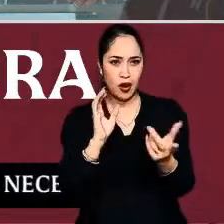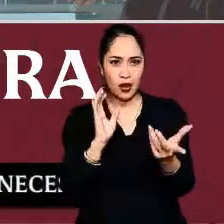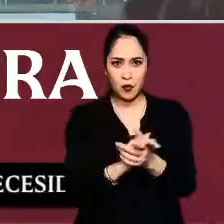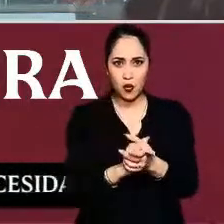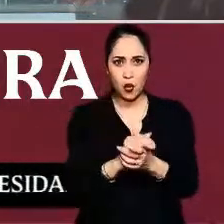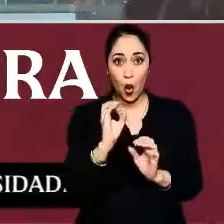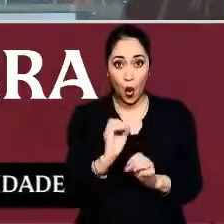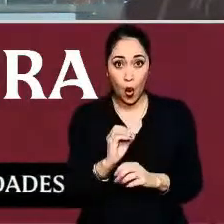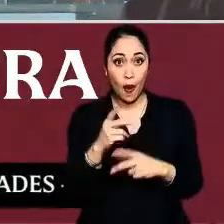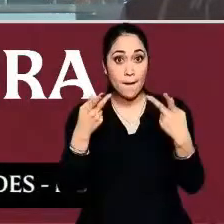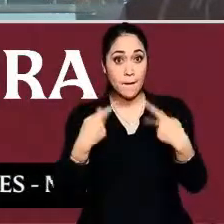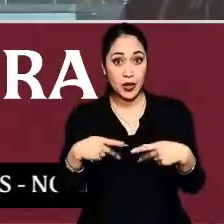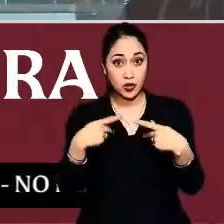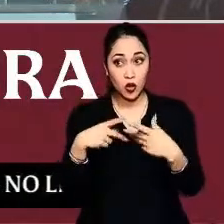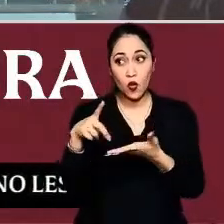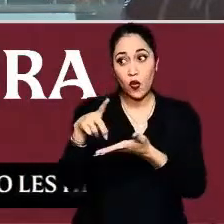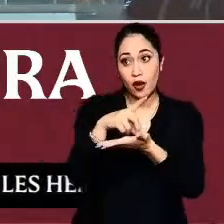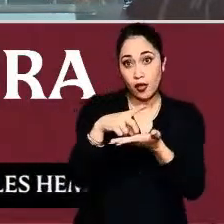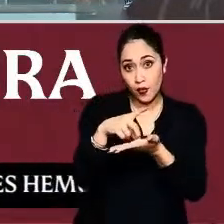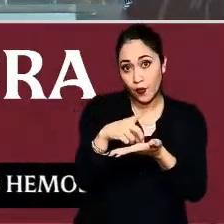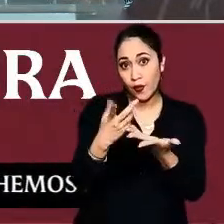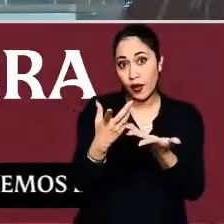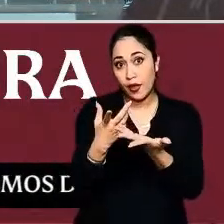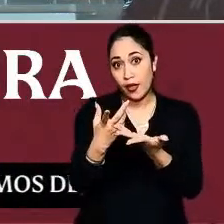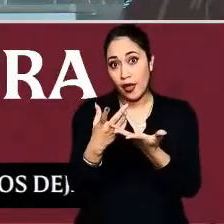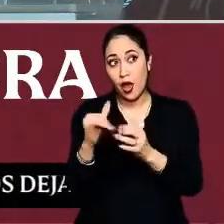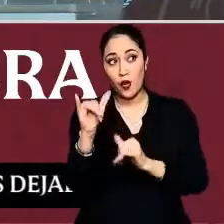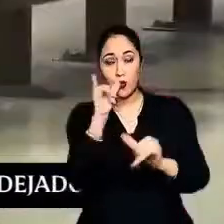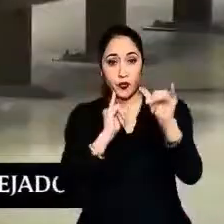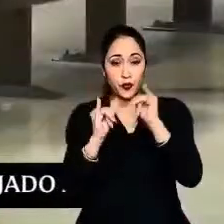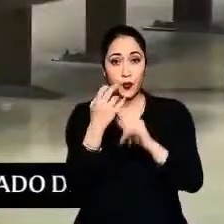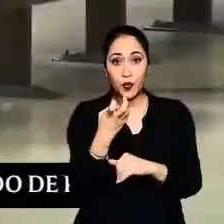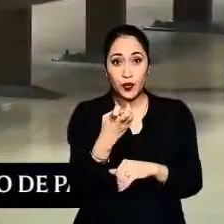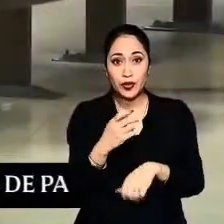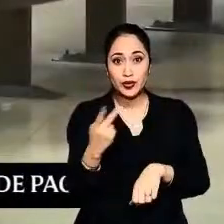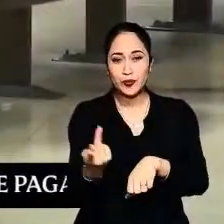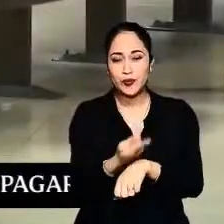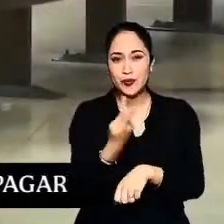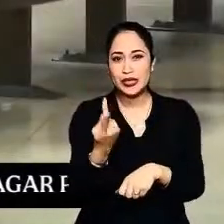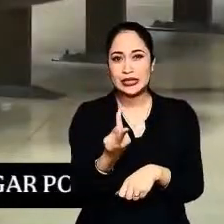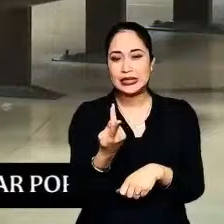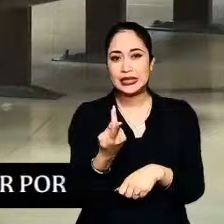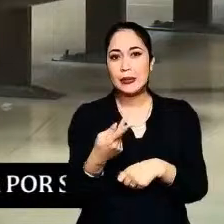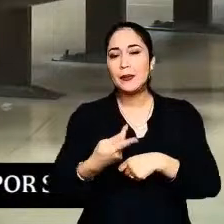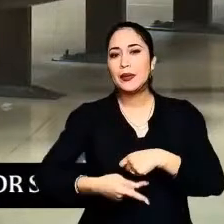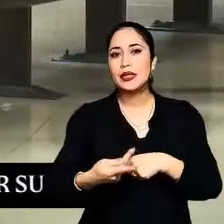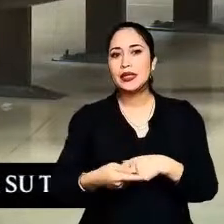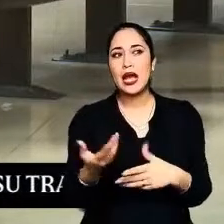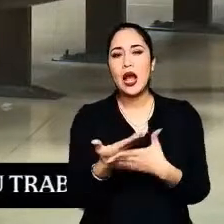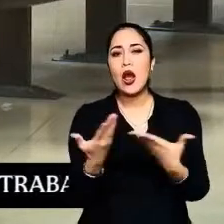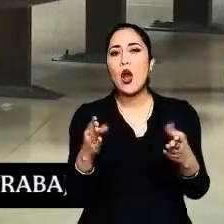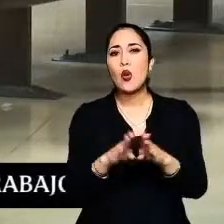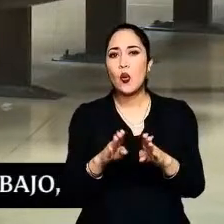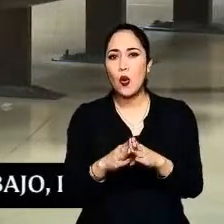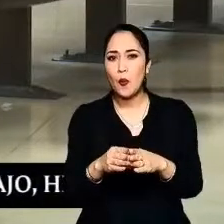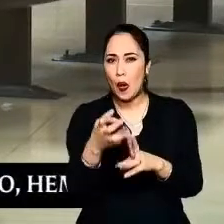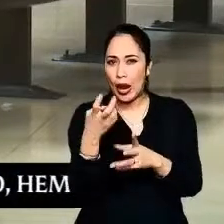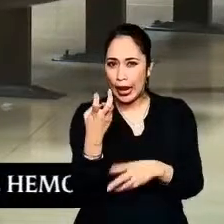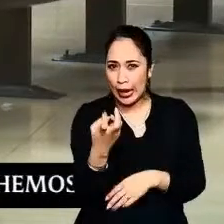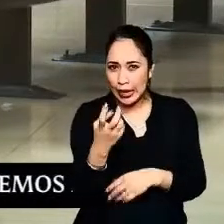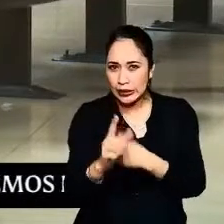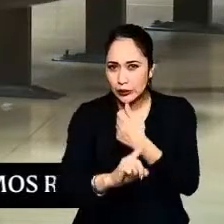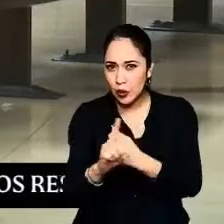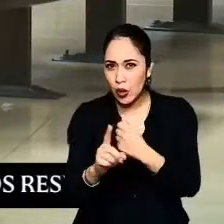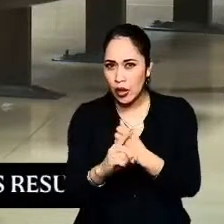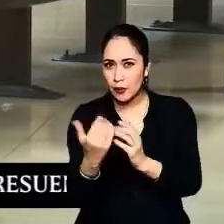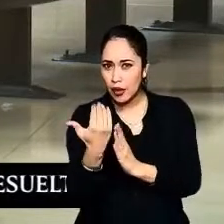bajo los influjos de las drogas y el alcohol. Entonces, ¿qué se pudiera hacer para disminuir este tipo de casos donde los elementos policíacos